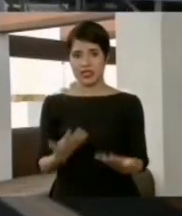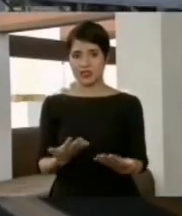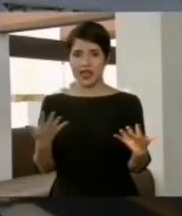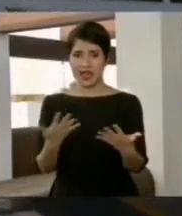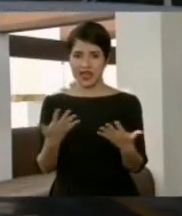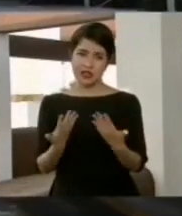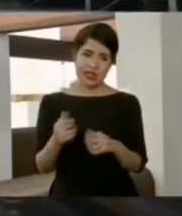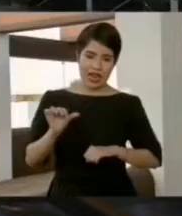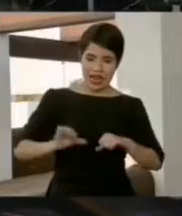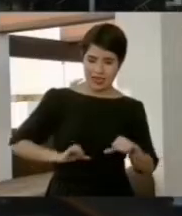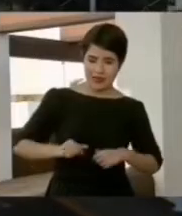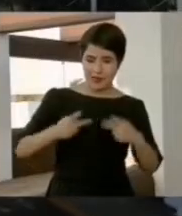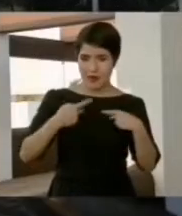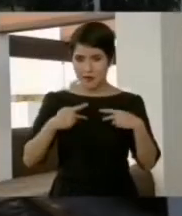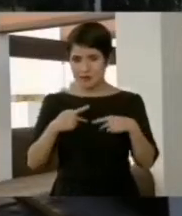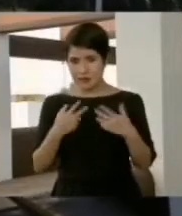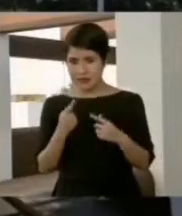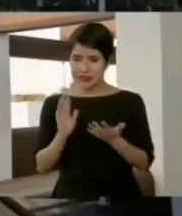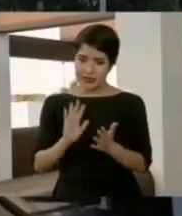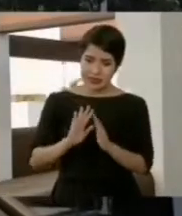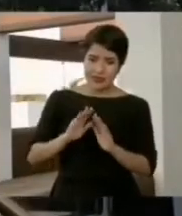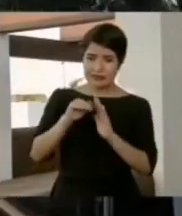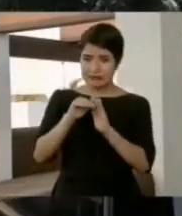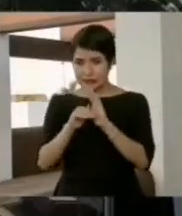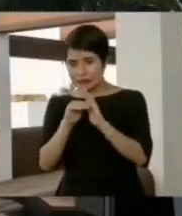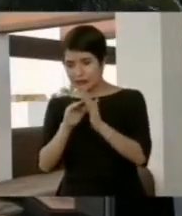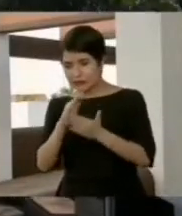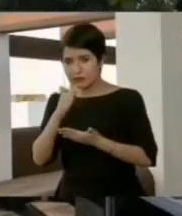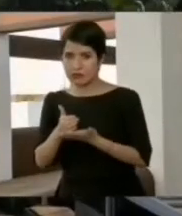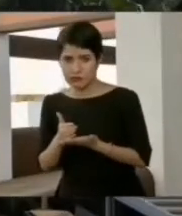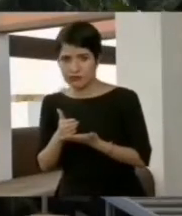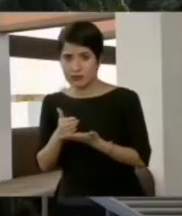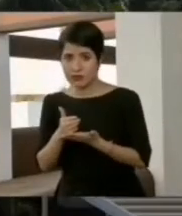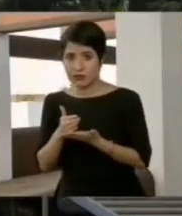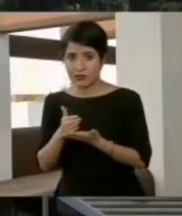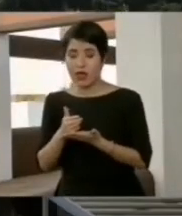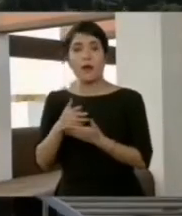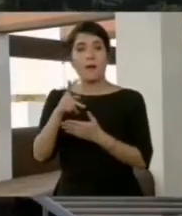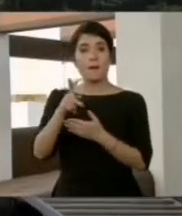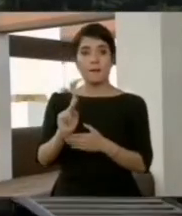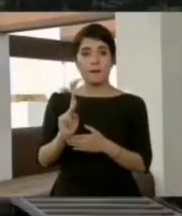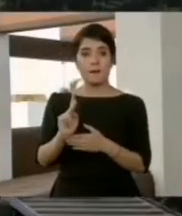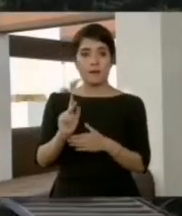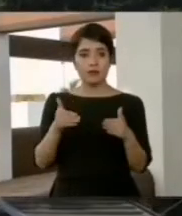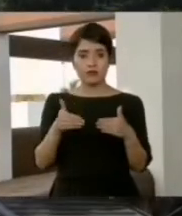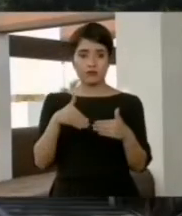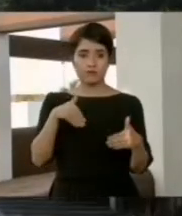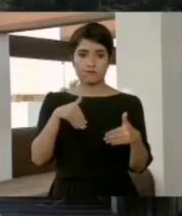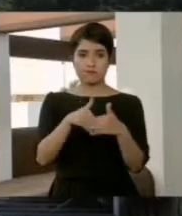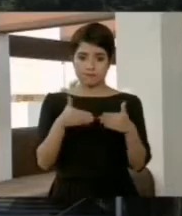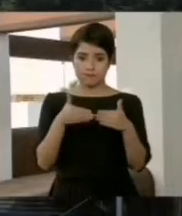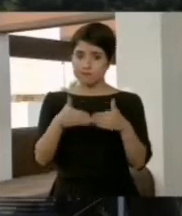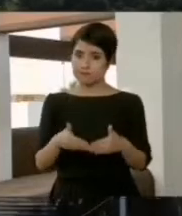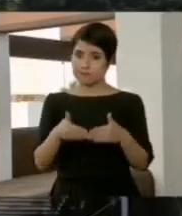humana del planeta casi se detenga. Sin embargo, los buques y los puertos deben seguir